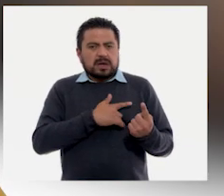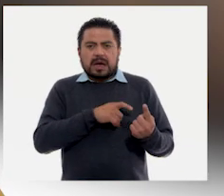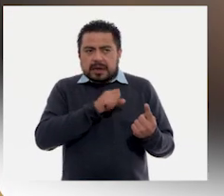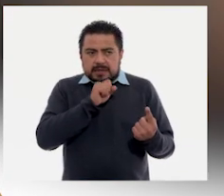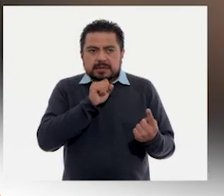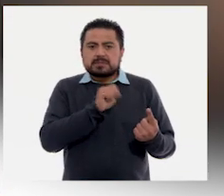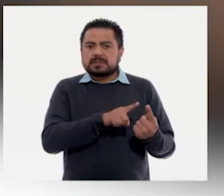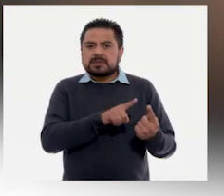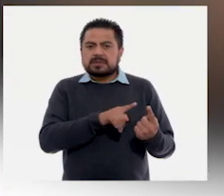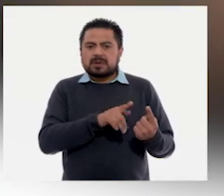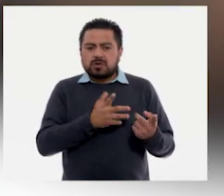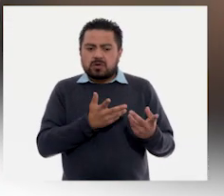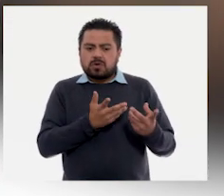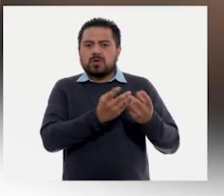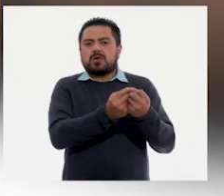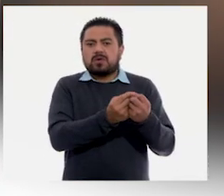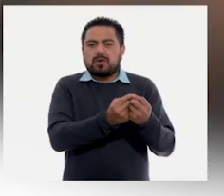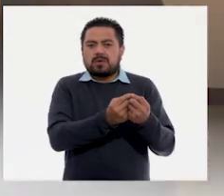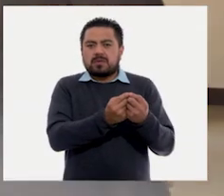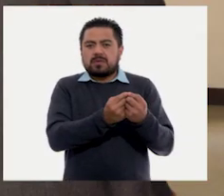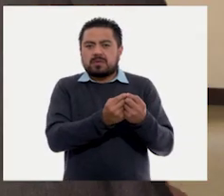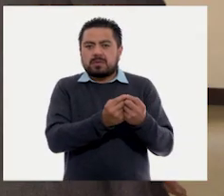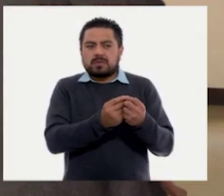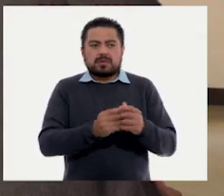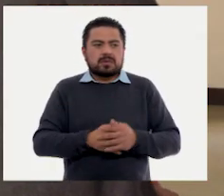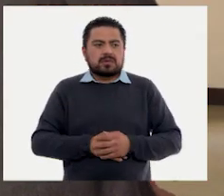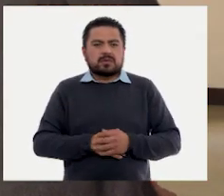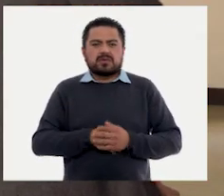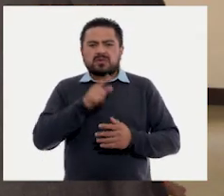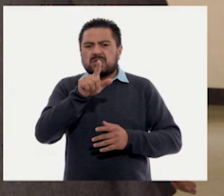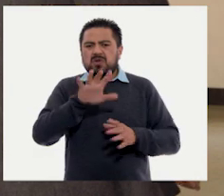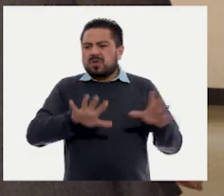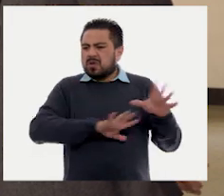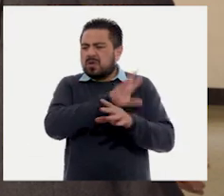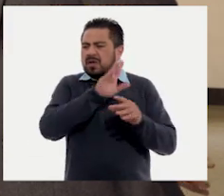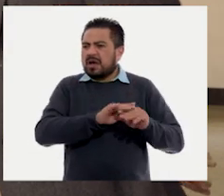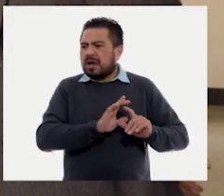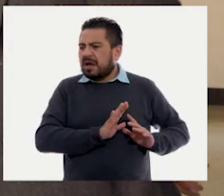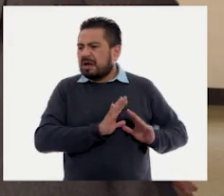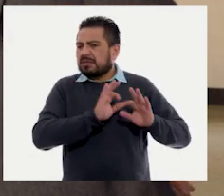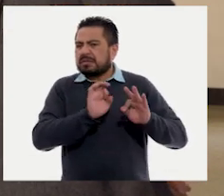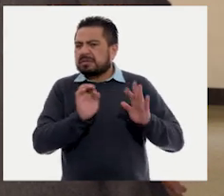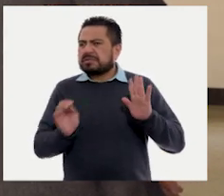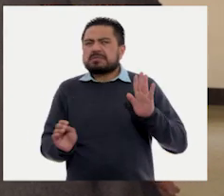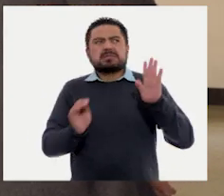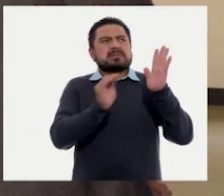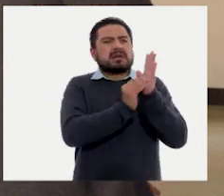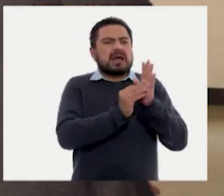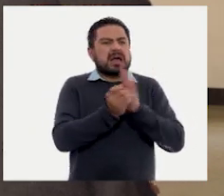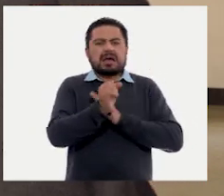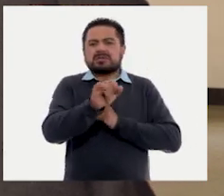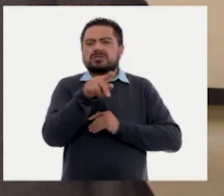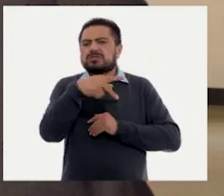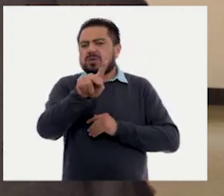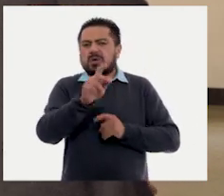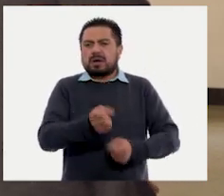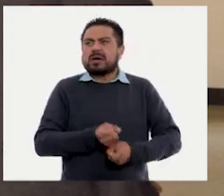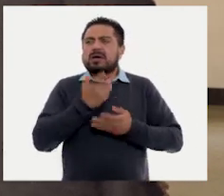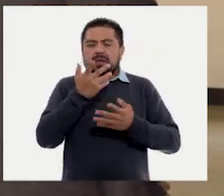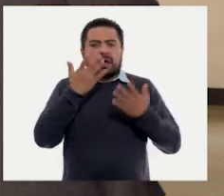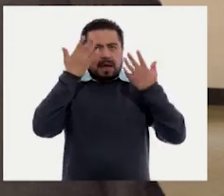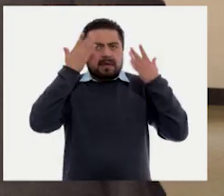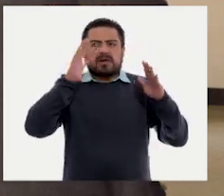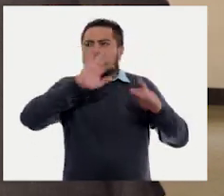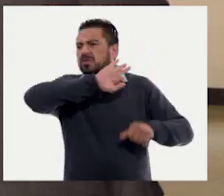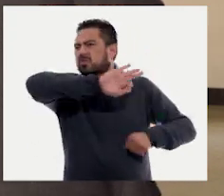alguna manera se complementaban. O sea, tú aceptabas todas las influencias y ya lo plasmabas de tu propia expresión, pero abierto a